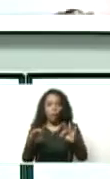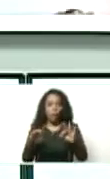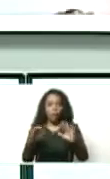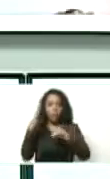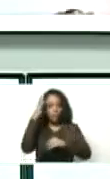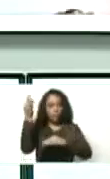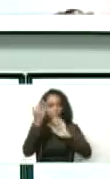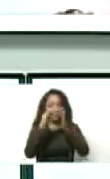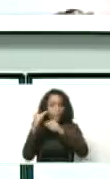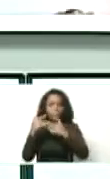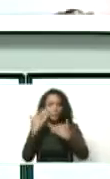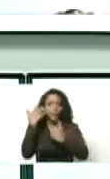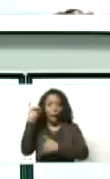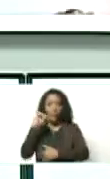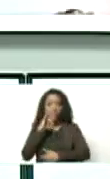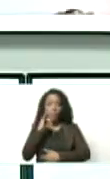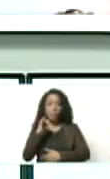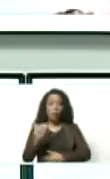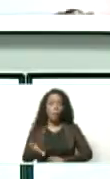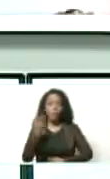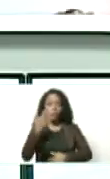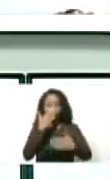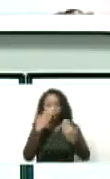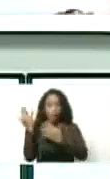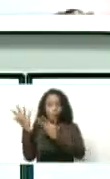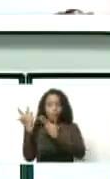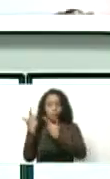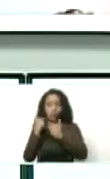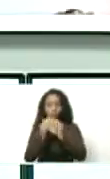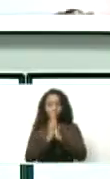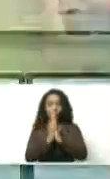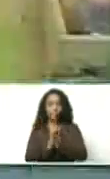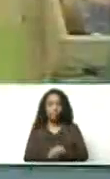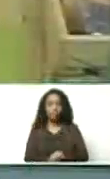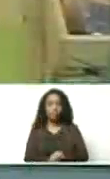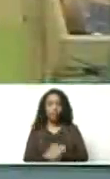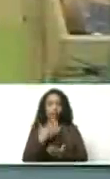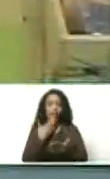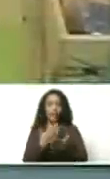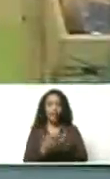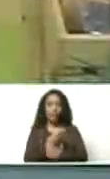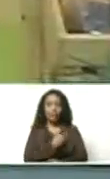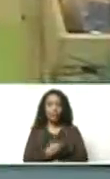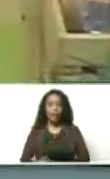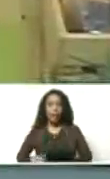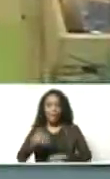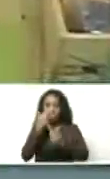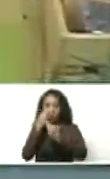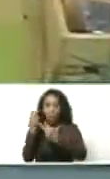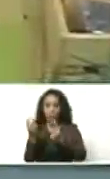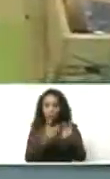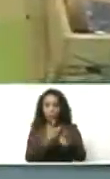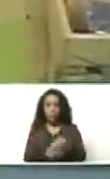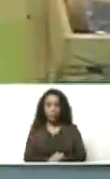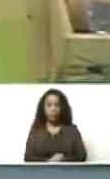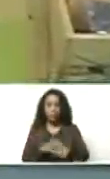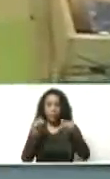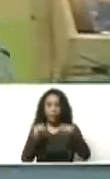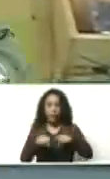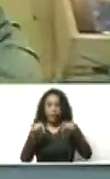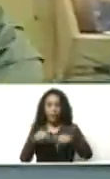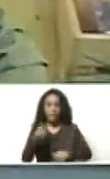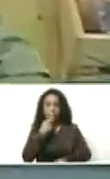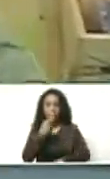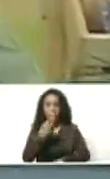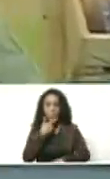comunales. Hay datos bien auspiciosos, Arriaza, por favor. Muchas gracias, presidente, y bienvenido a este